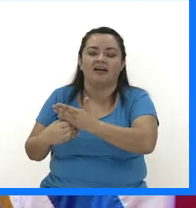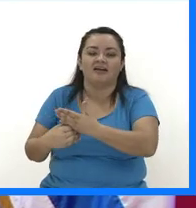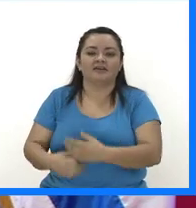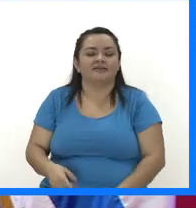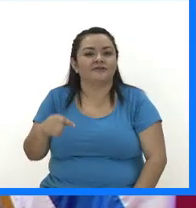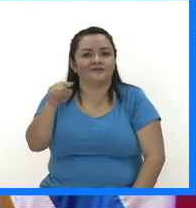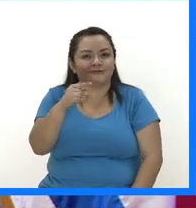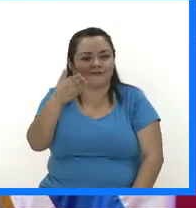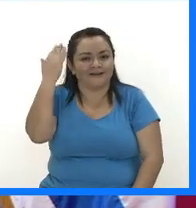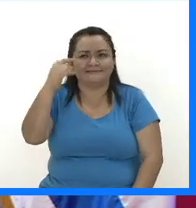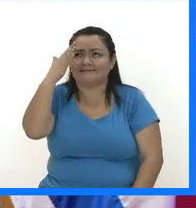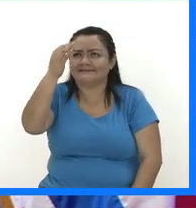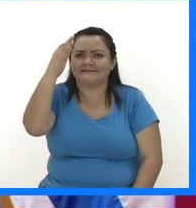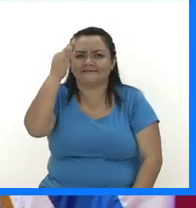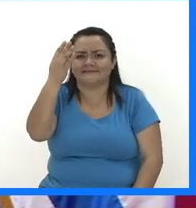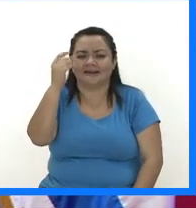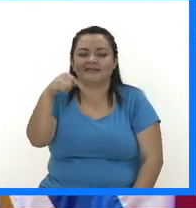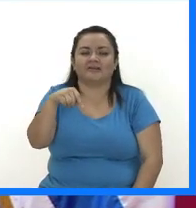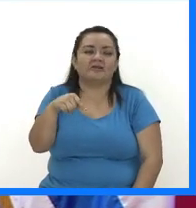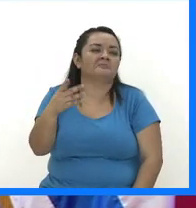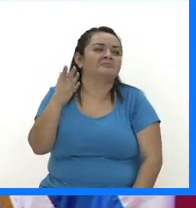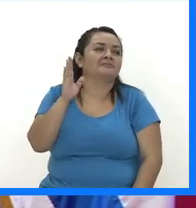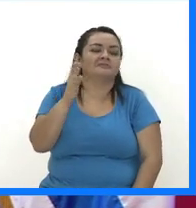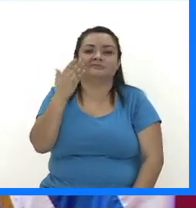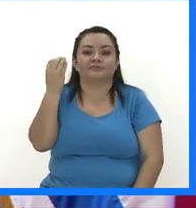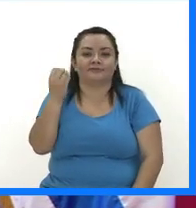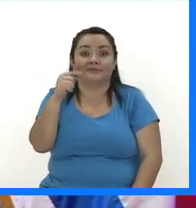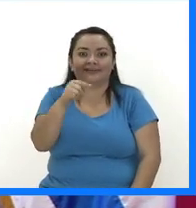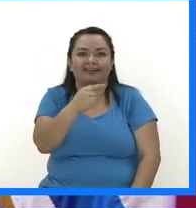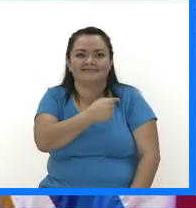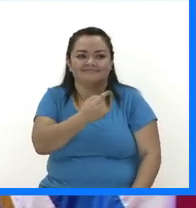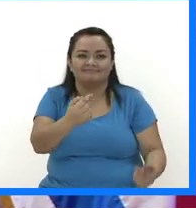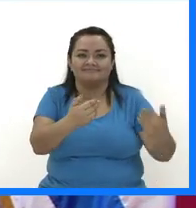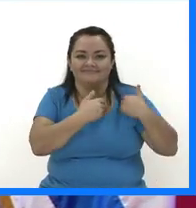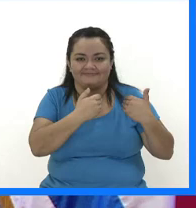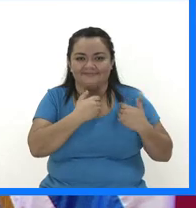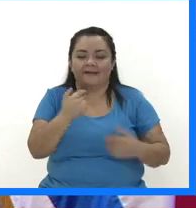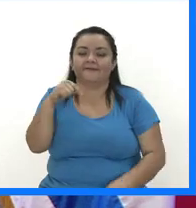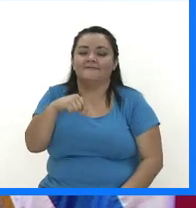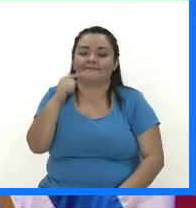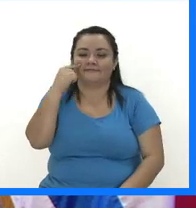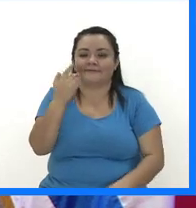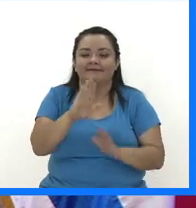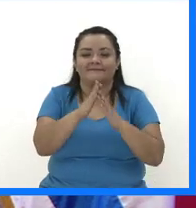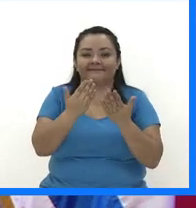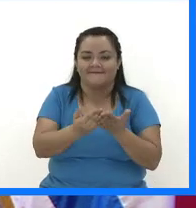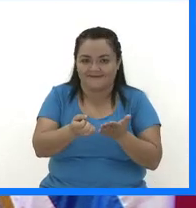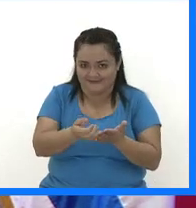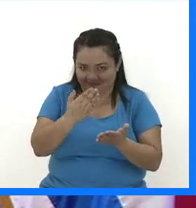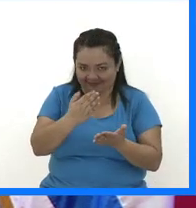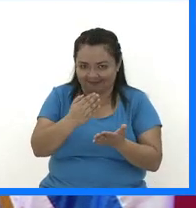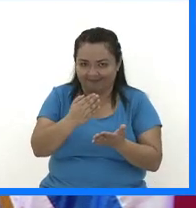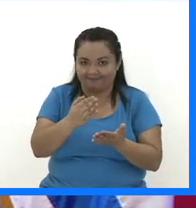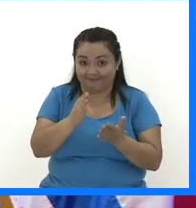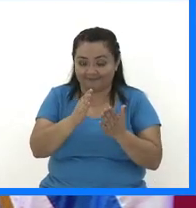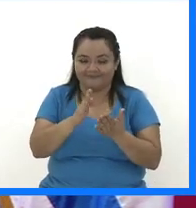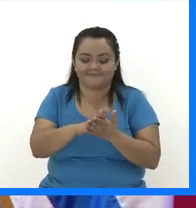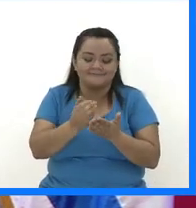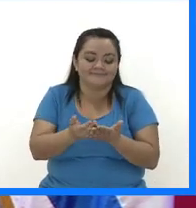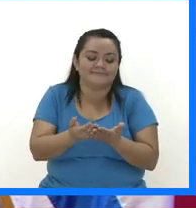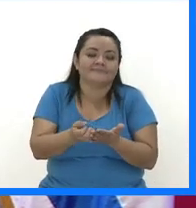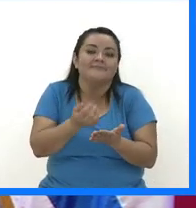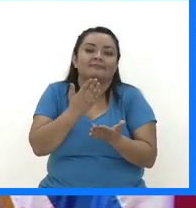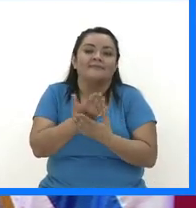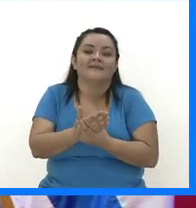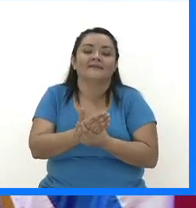creía lo dejaste de creer vamos a la parábola del sembrador y vamos a poner la atención el evangelio de marcos ya lo tiene visión fuerte amén la